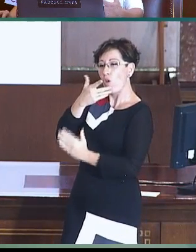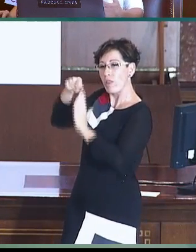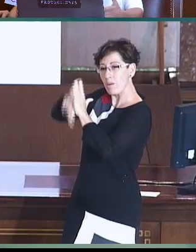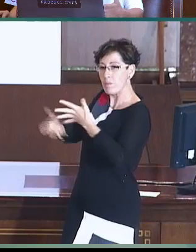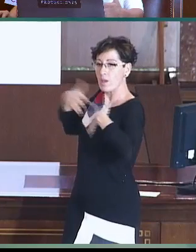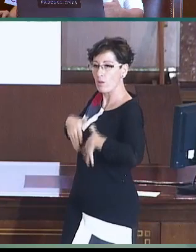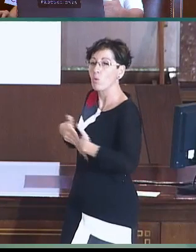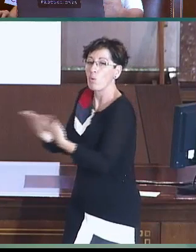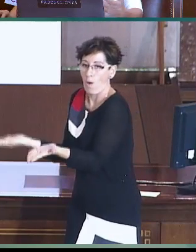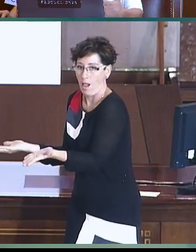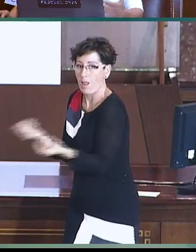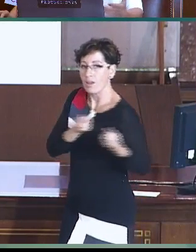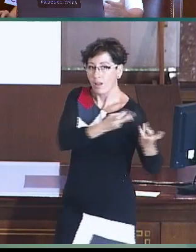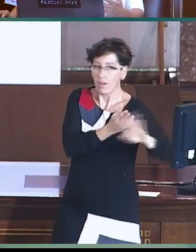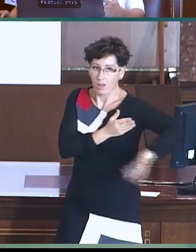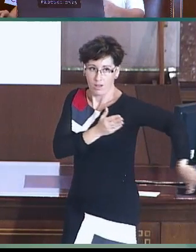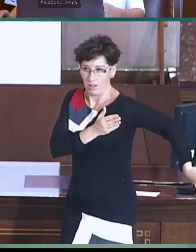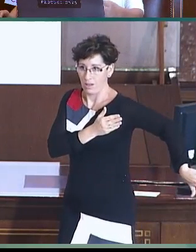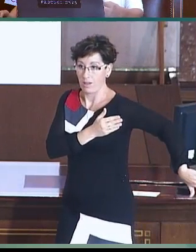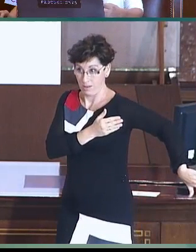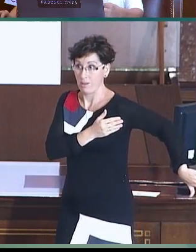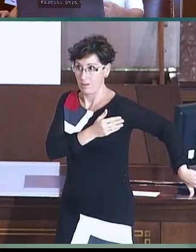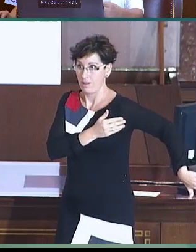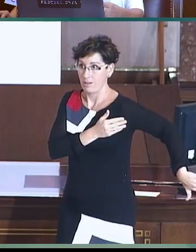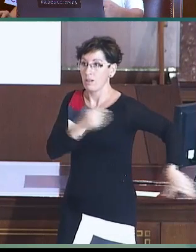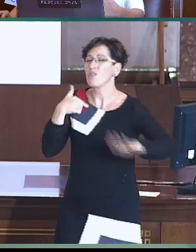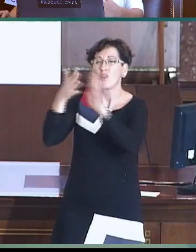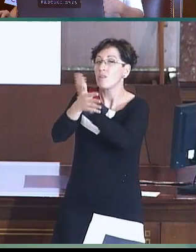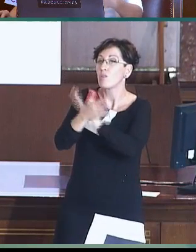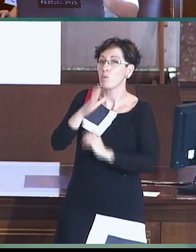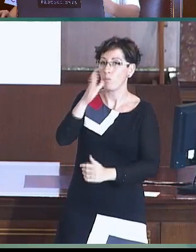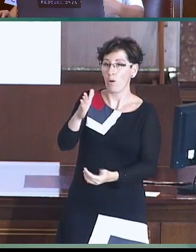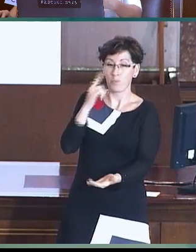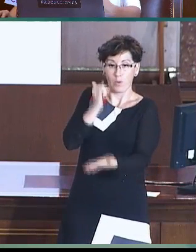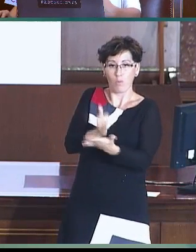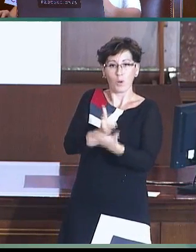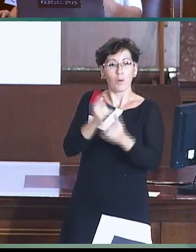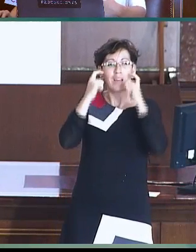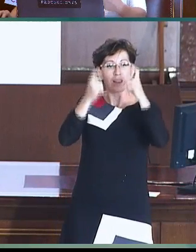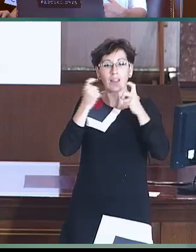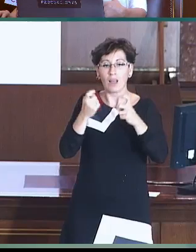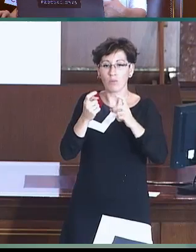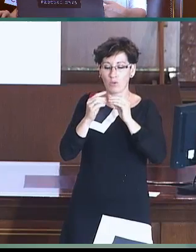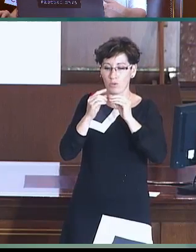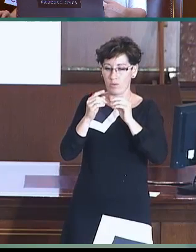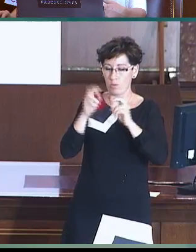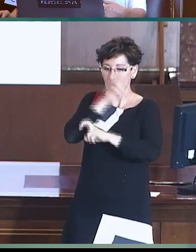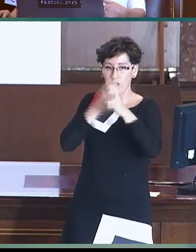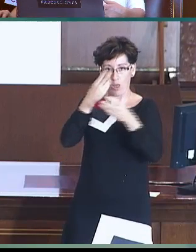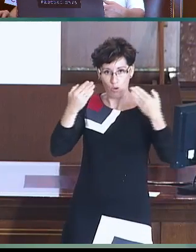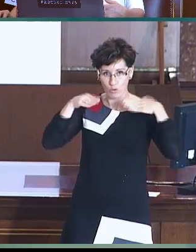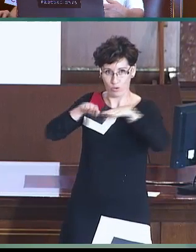Pues porque la prueba que estamos elaborando es una prueba que intenta ver estas asociaciones y enlaces entre campos